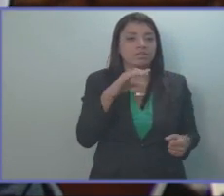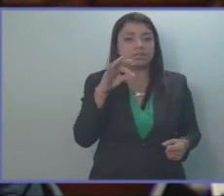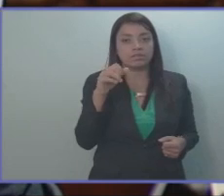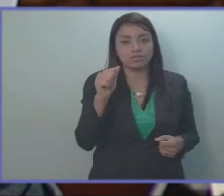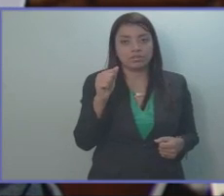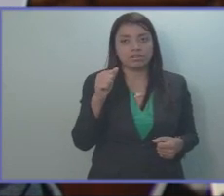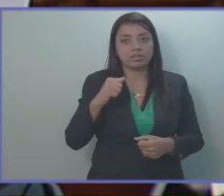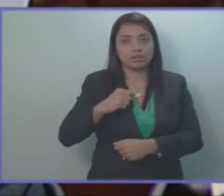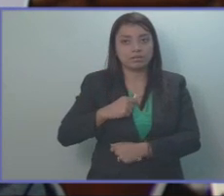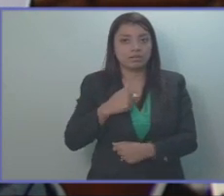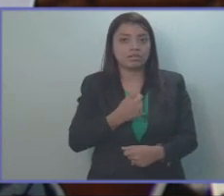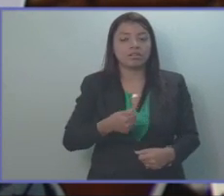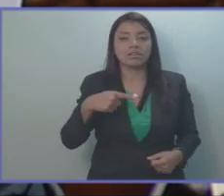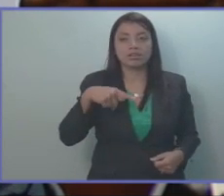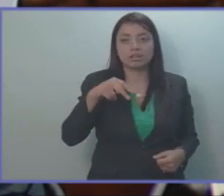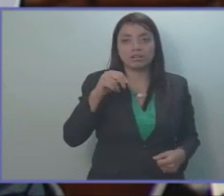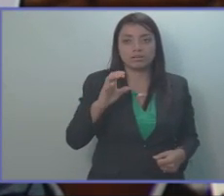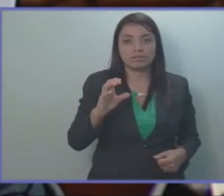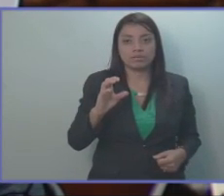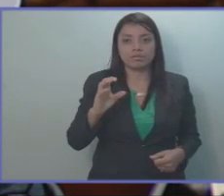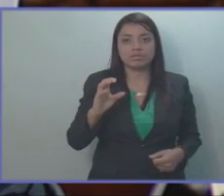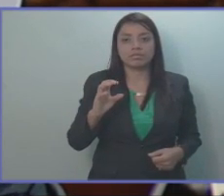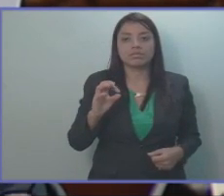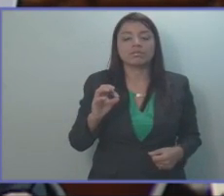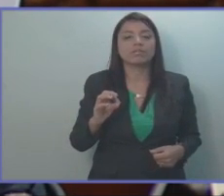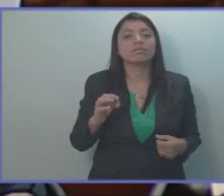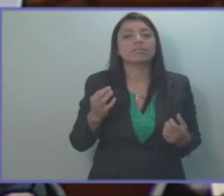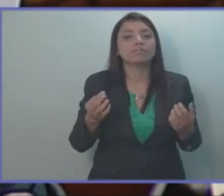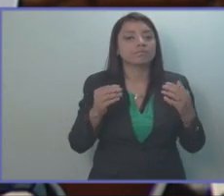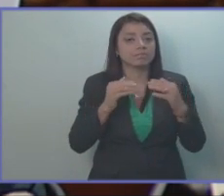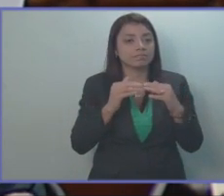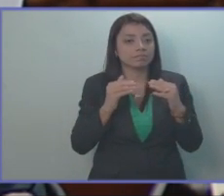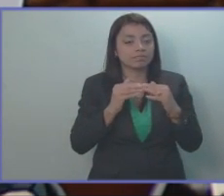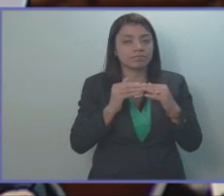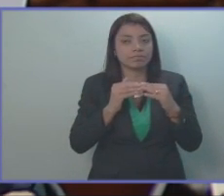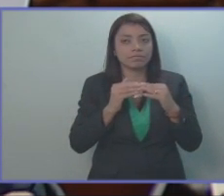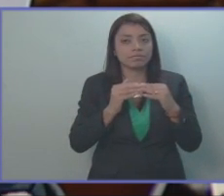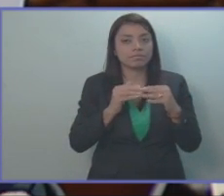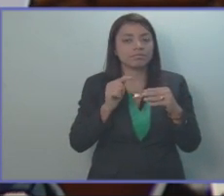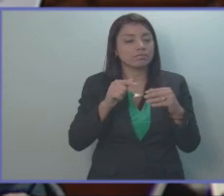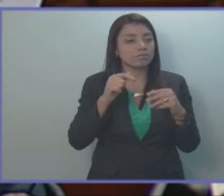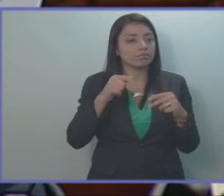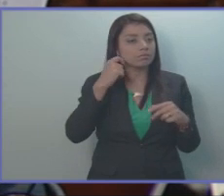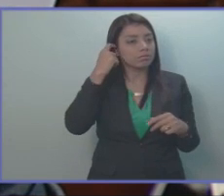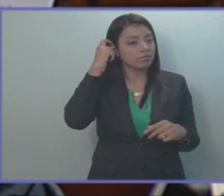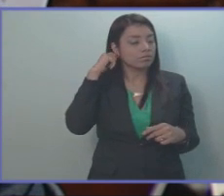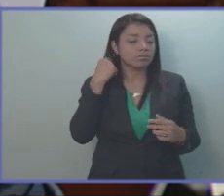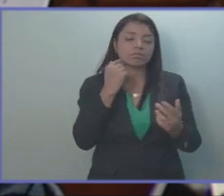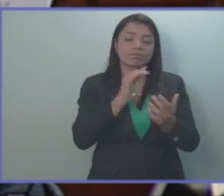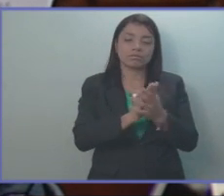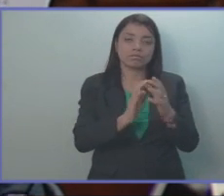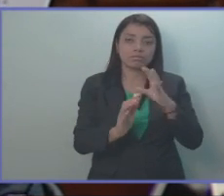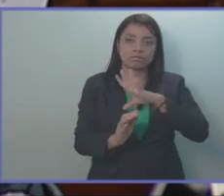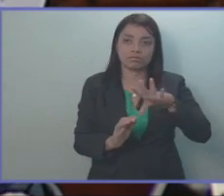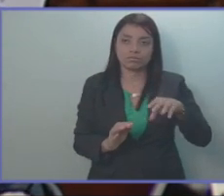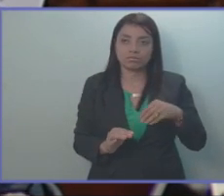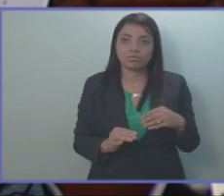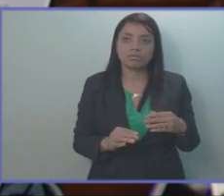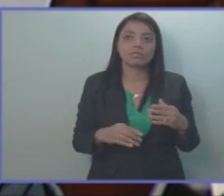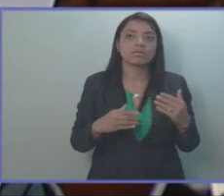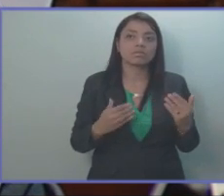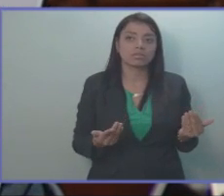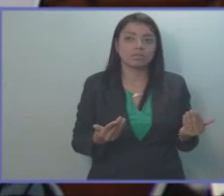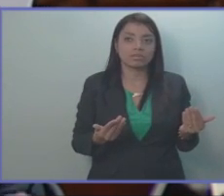la Policía Nacional Civil, así como a su cónyuge y familiares hasta el 4º